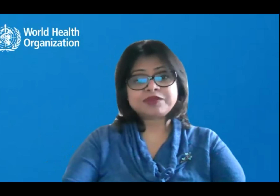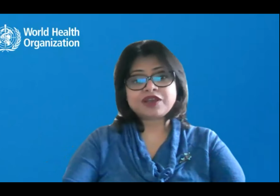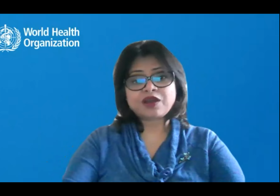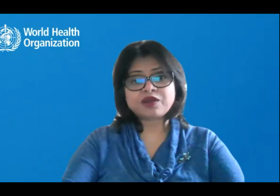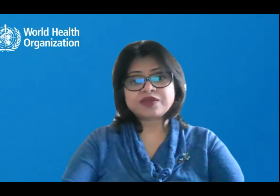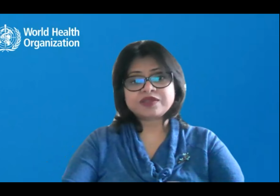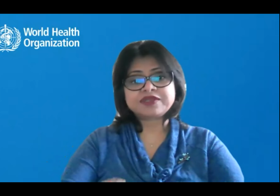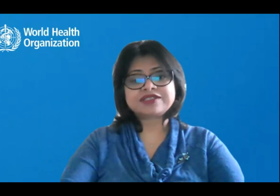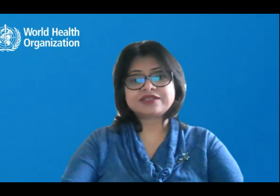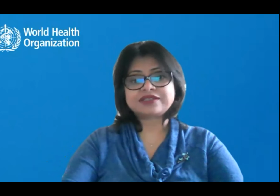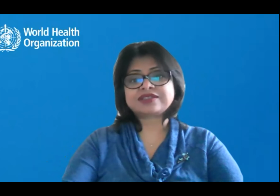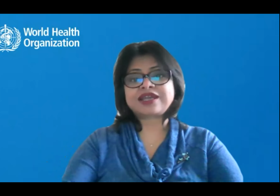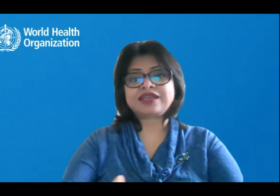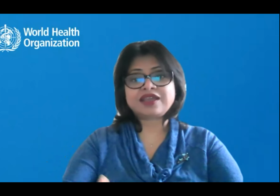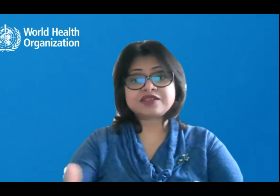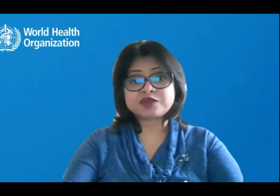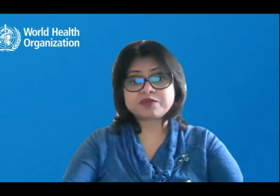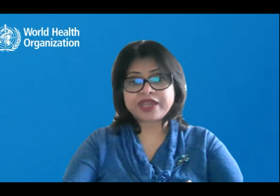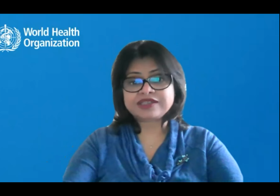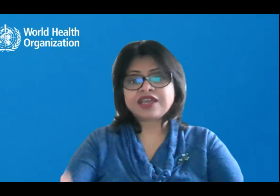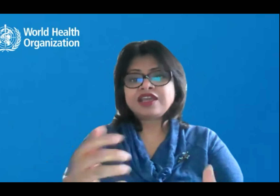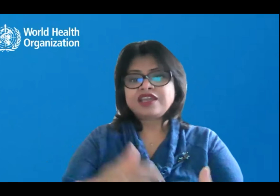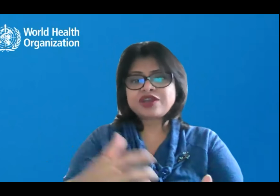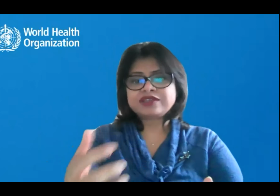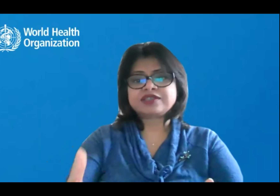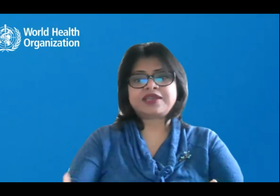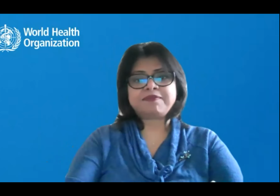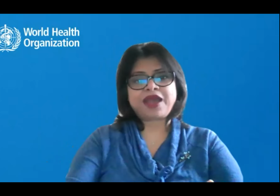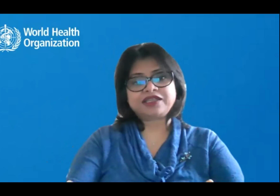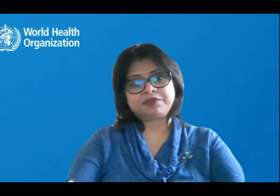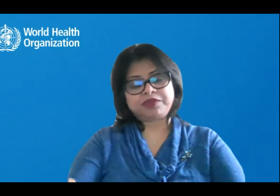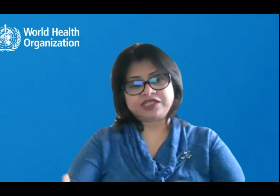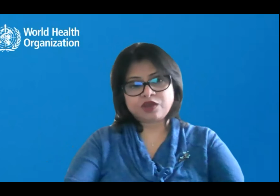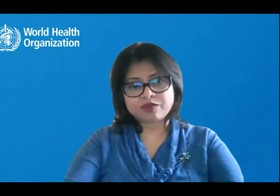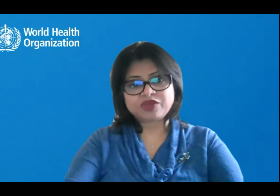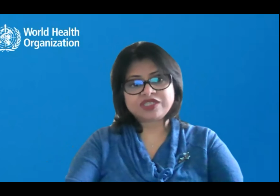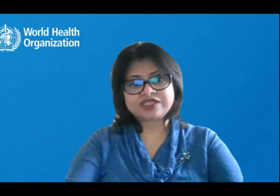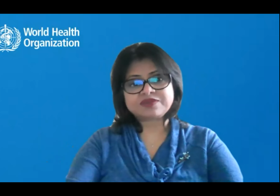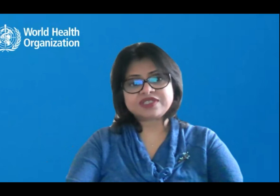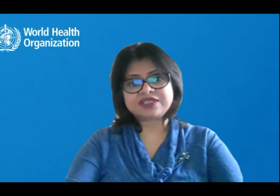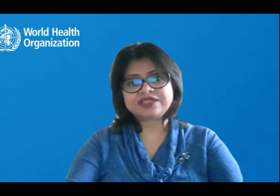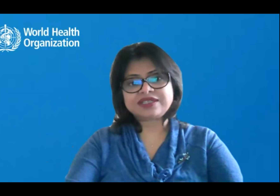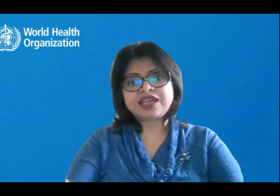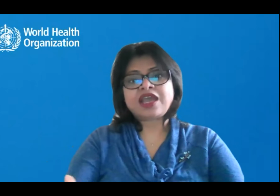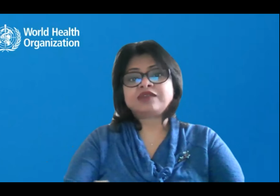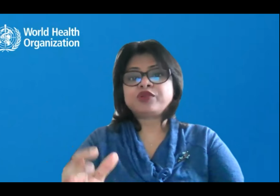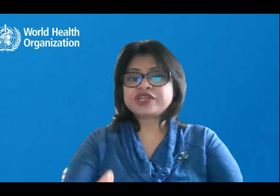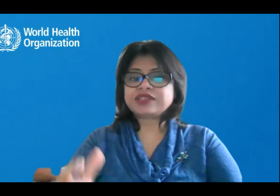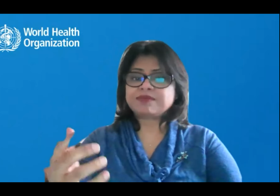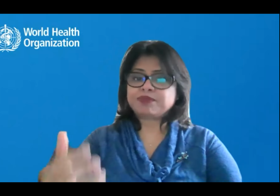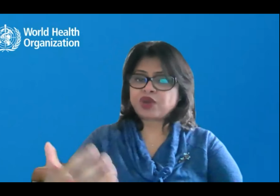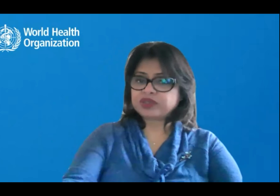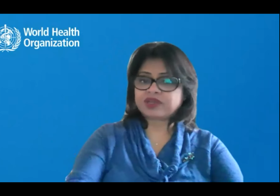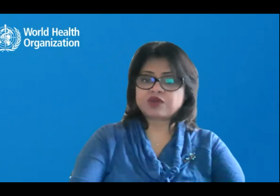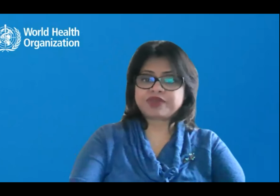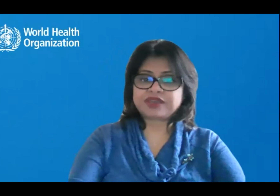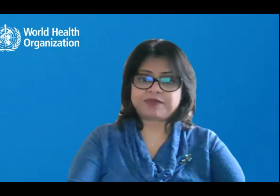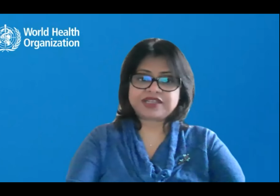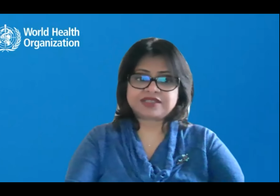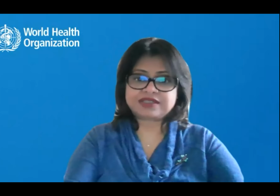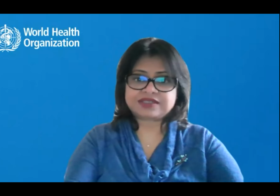están interconectadas y emergencias concurrentes pueden exacerbar el impacto de cada uno, afectando